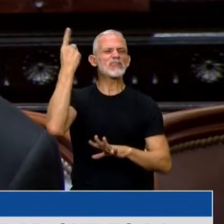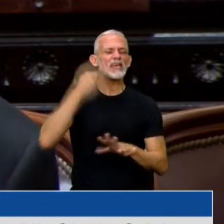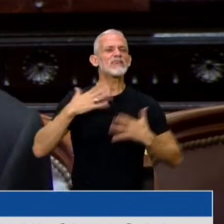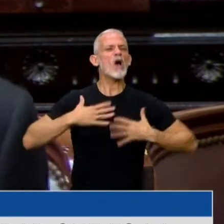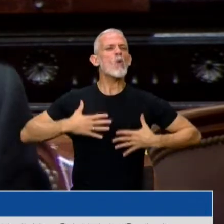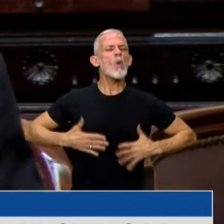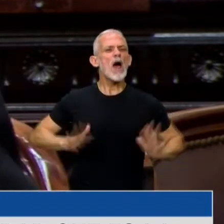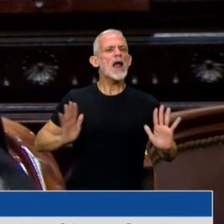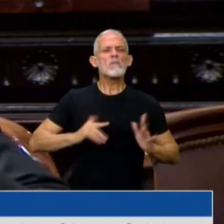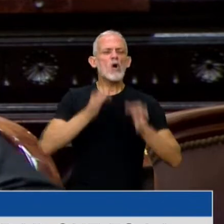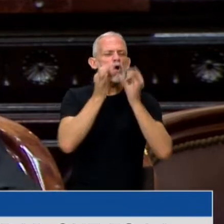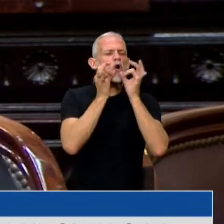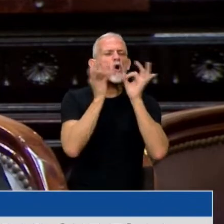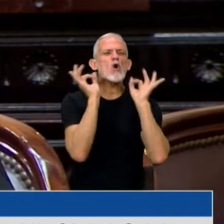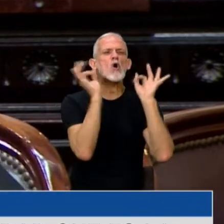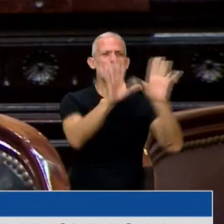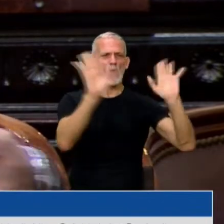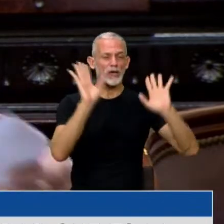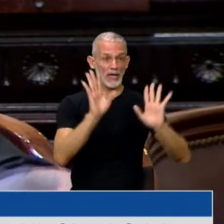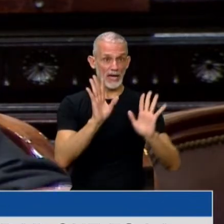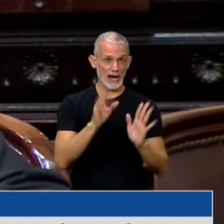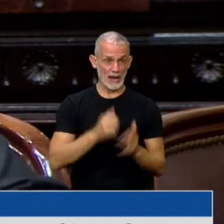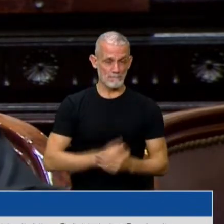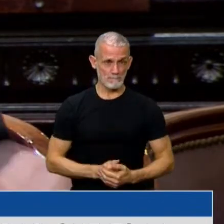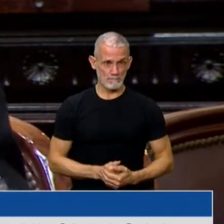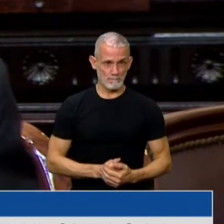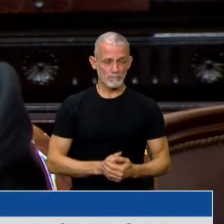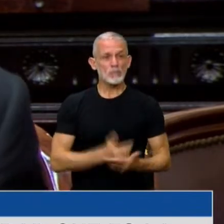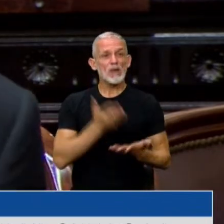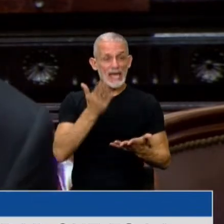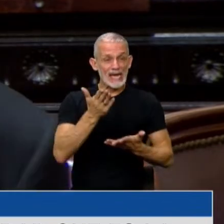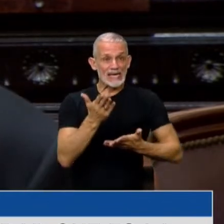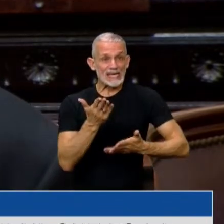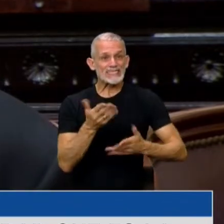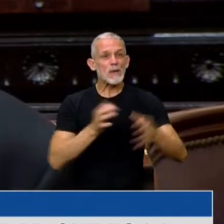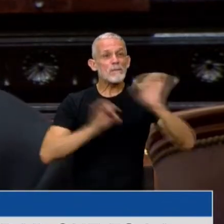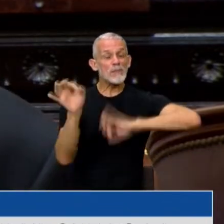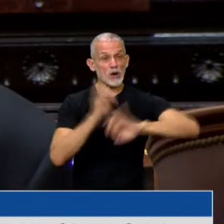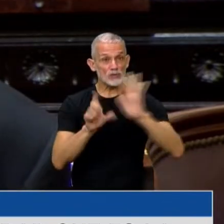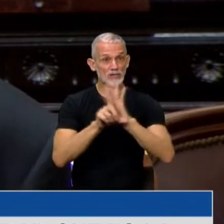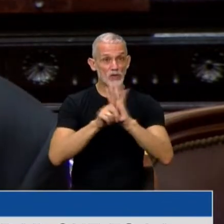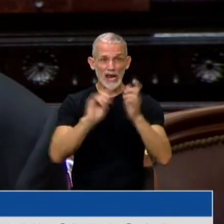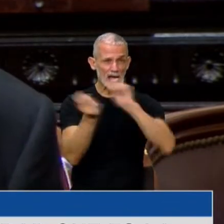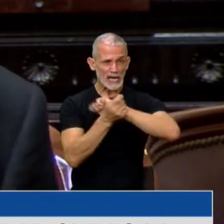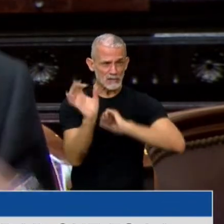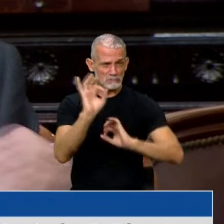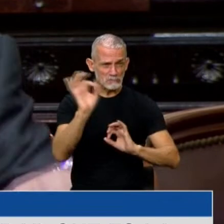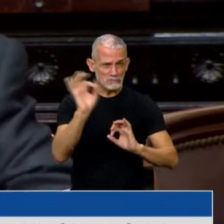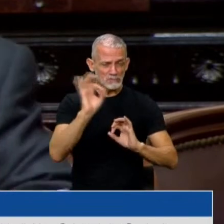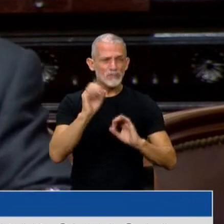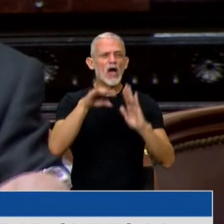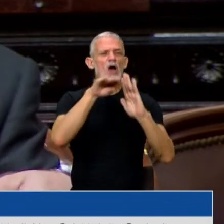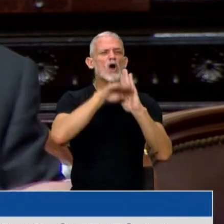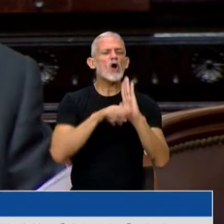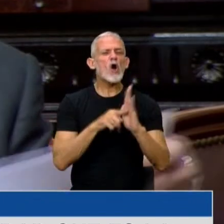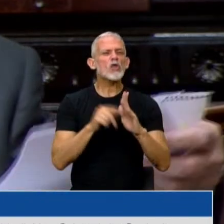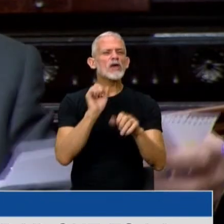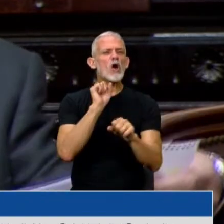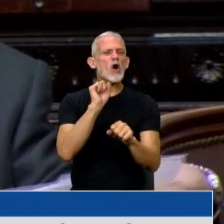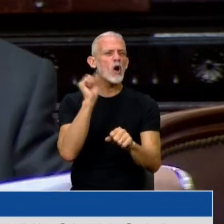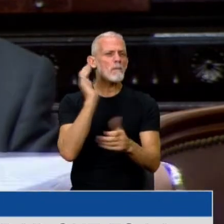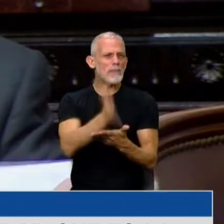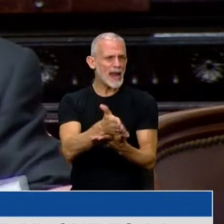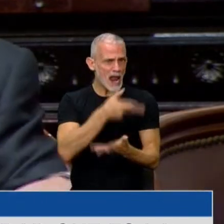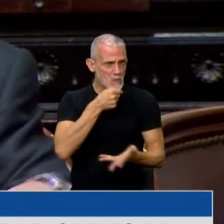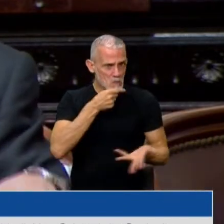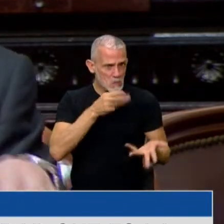su cuerpo como mejor les parece. Este proyecto de ley no modifica el Código Penal.